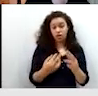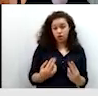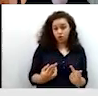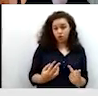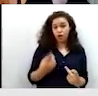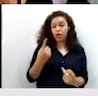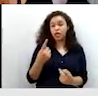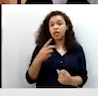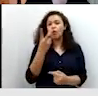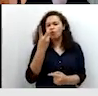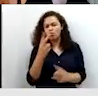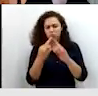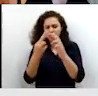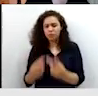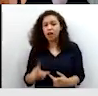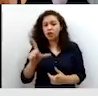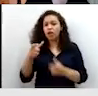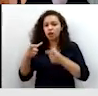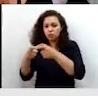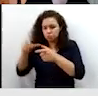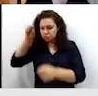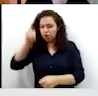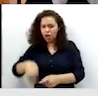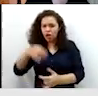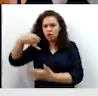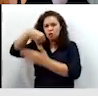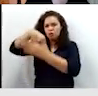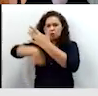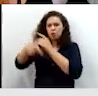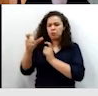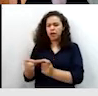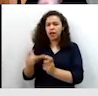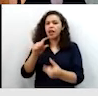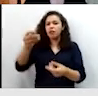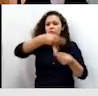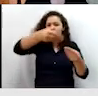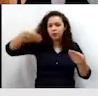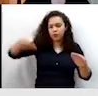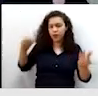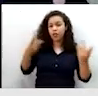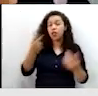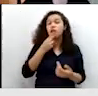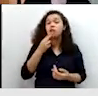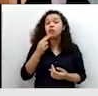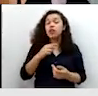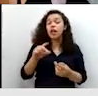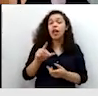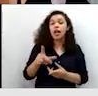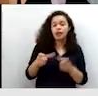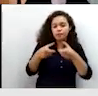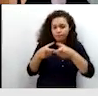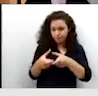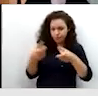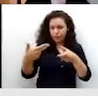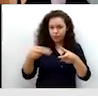completamente al fondo de mi cisterna. Aquí lo recomendable cuando ustedes utilicen las tabletas de hipoclorito, lo